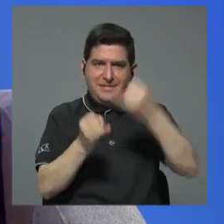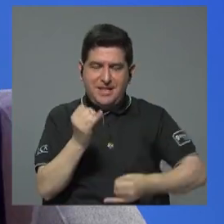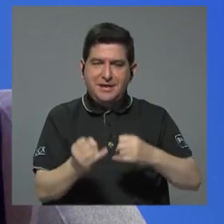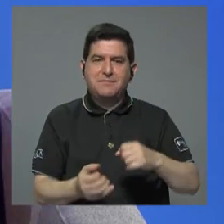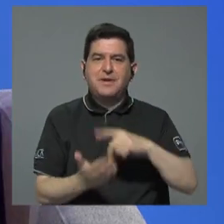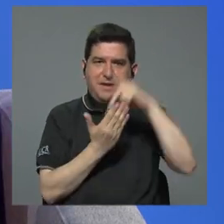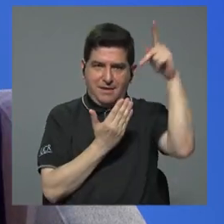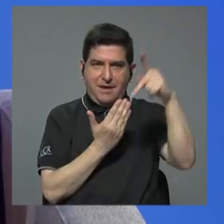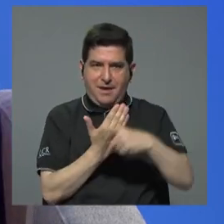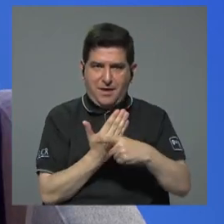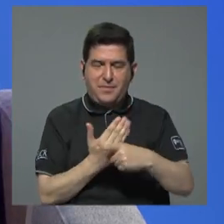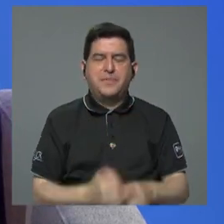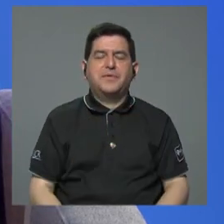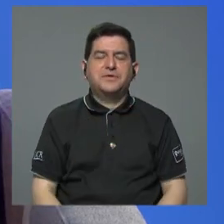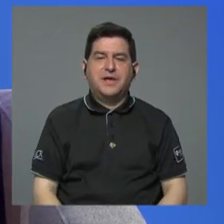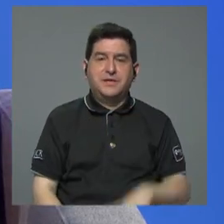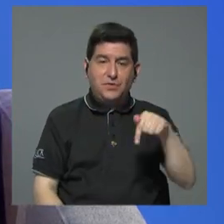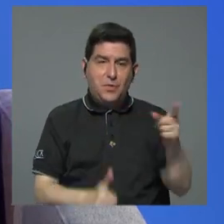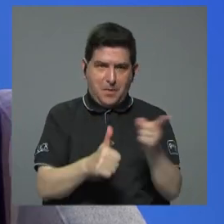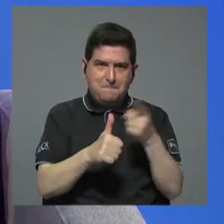aquí este proyecto,